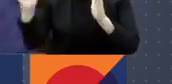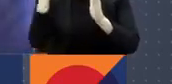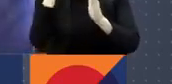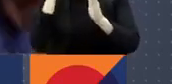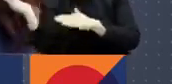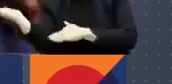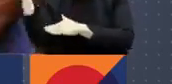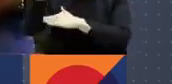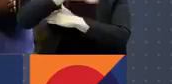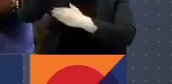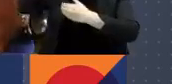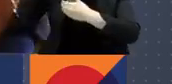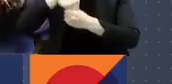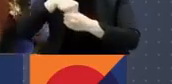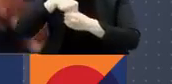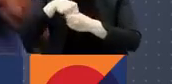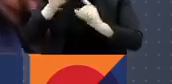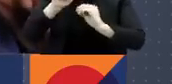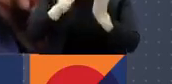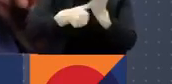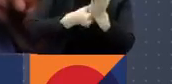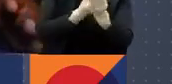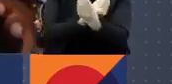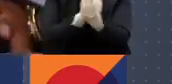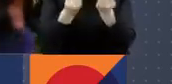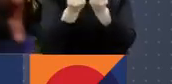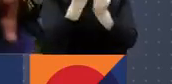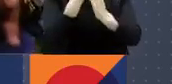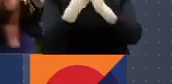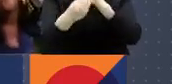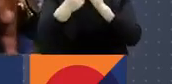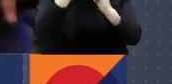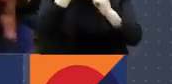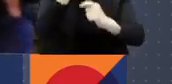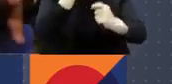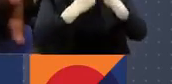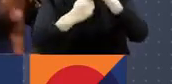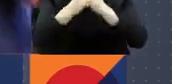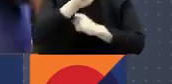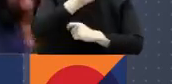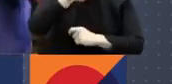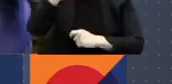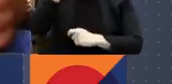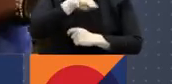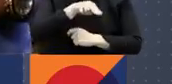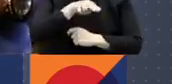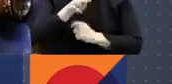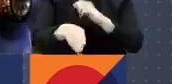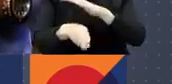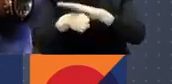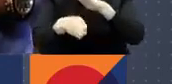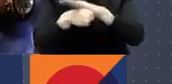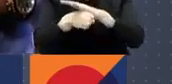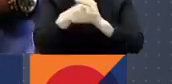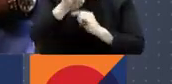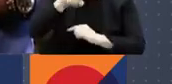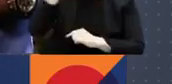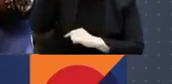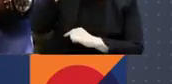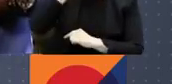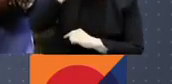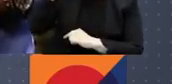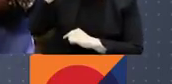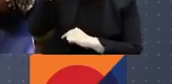también, la ley seca y el pico y cédula rigen en todo el departamento. El gobernador encargado también habló sobre el triaje ético, y esto es lo que le pidió a